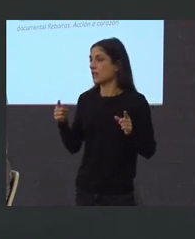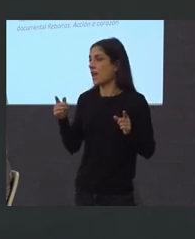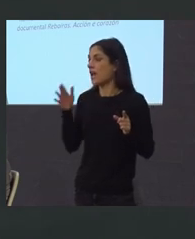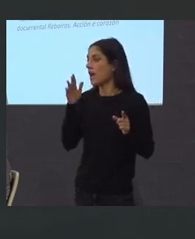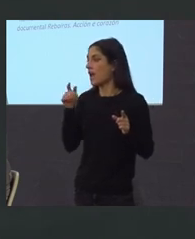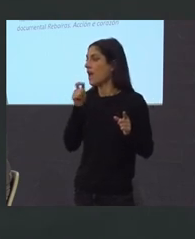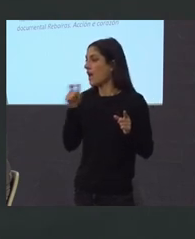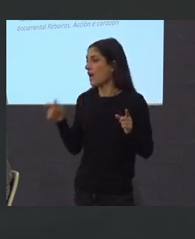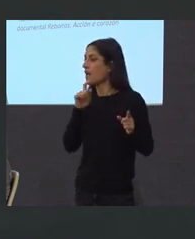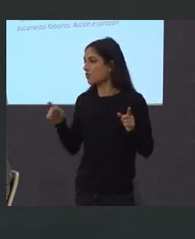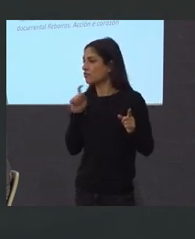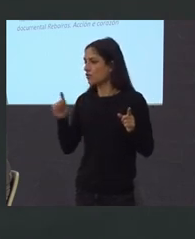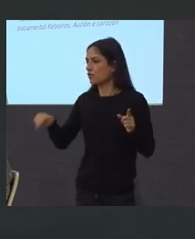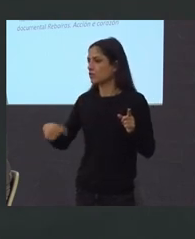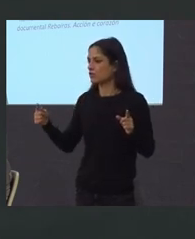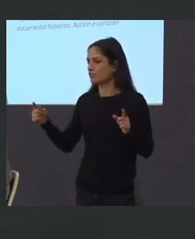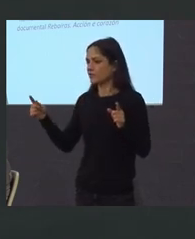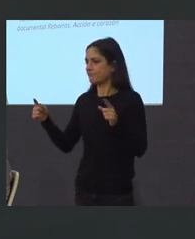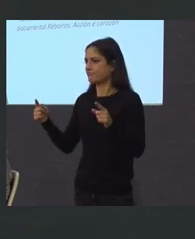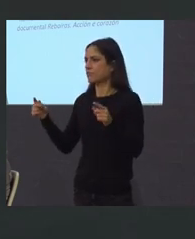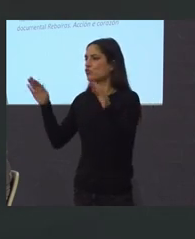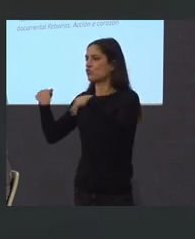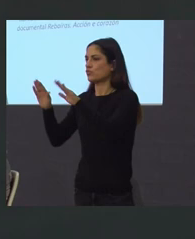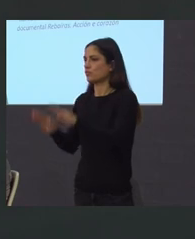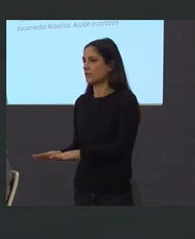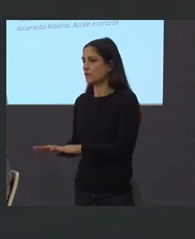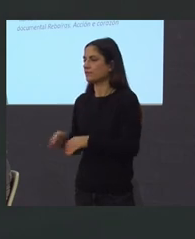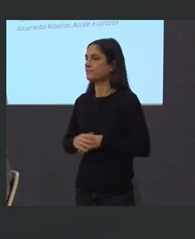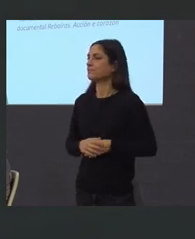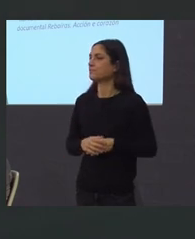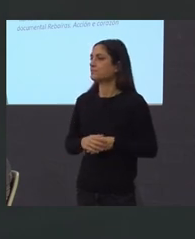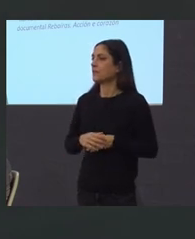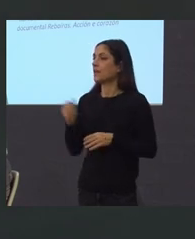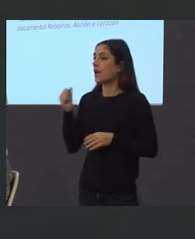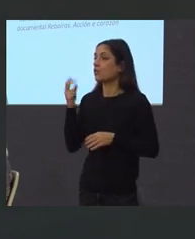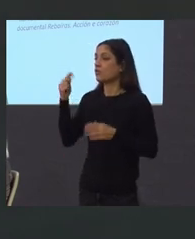revocadas. En finais de 2016